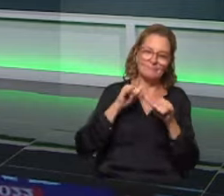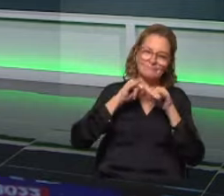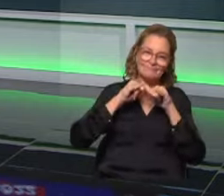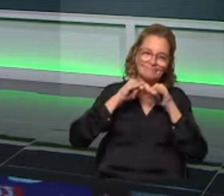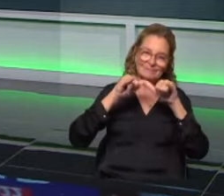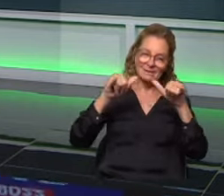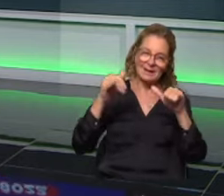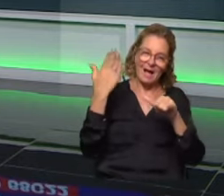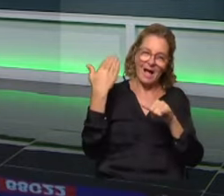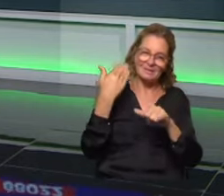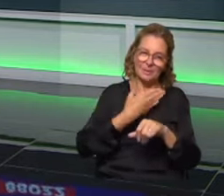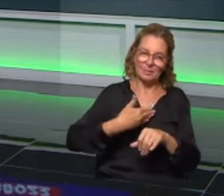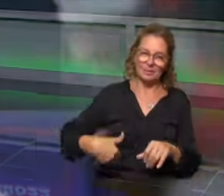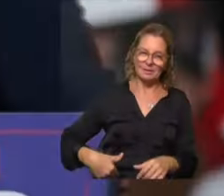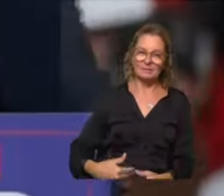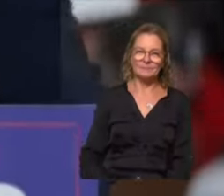electoral al expresidente.